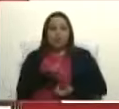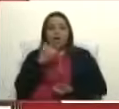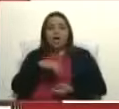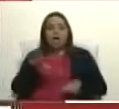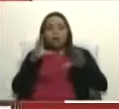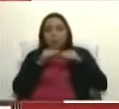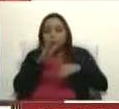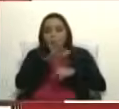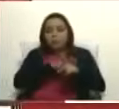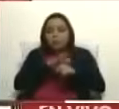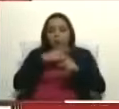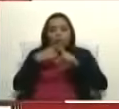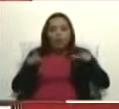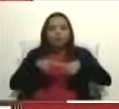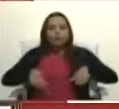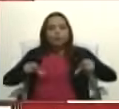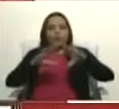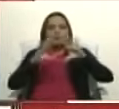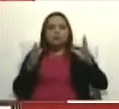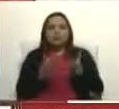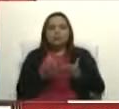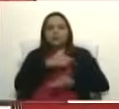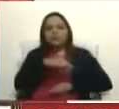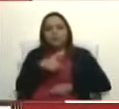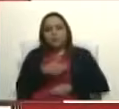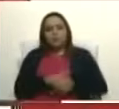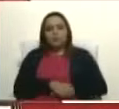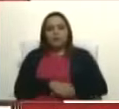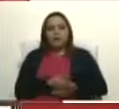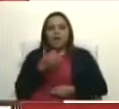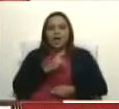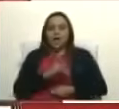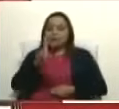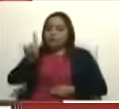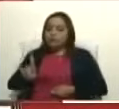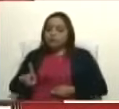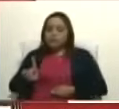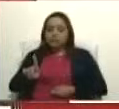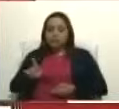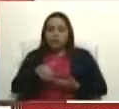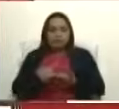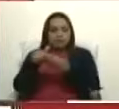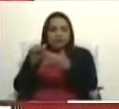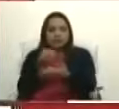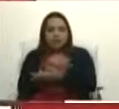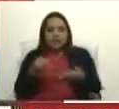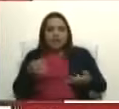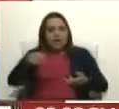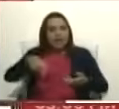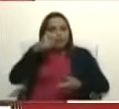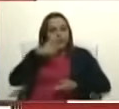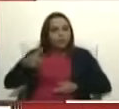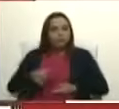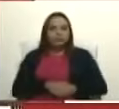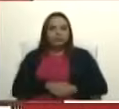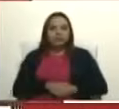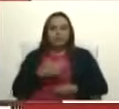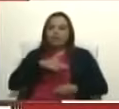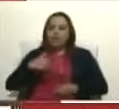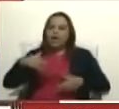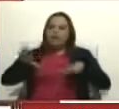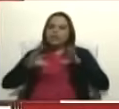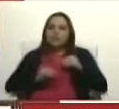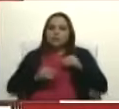otros lugares del mundo. Nosotros tenemos un amo extraordinario que es este pueblo y hacemos lo que diga el pueblo y nos